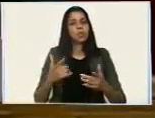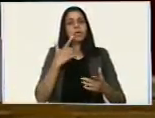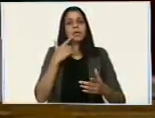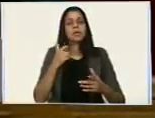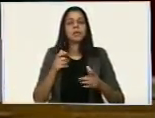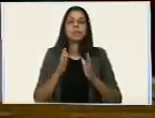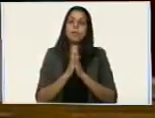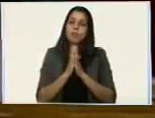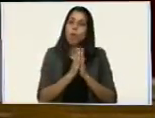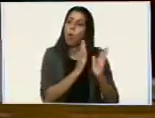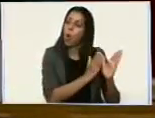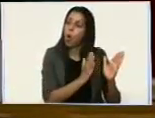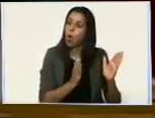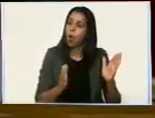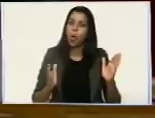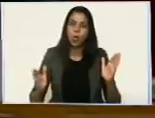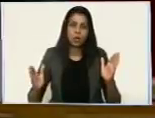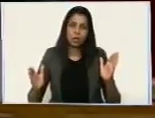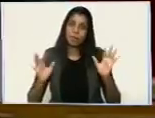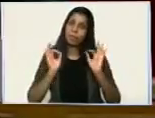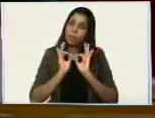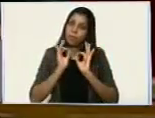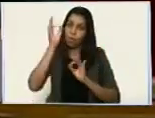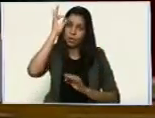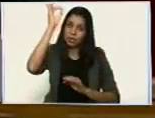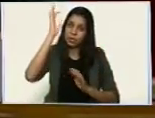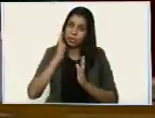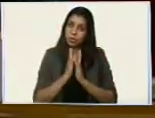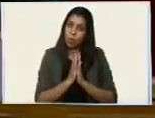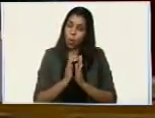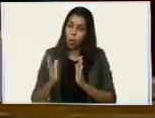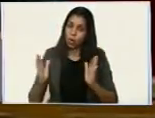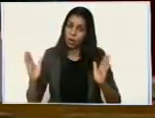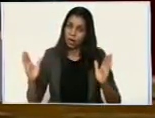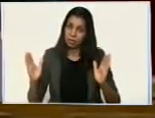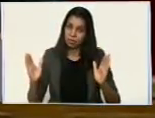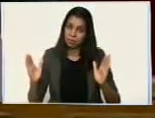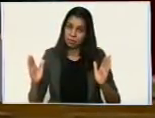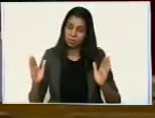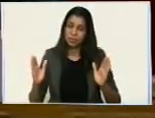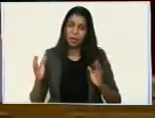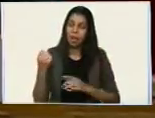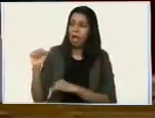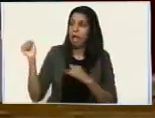ubicación. Y son severos, ¿vale? Que no vaya ordenado.